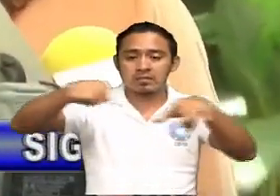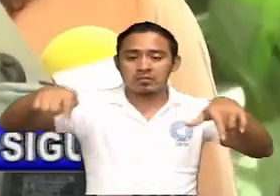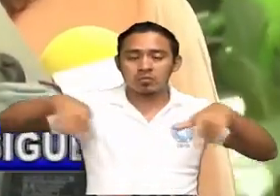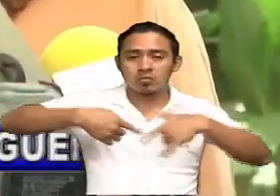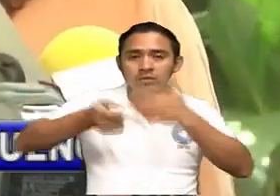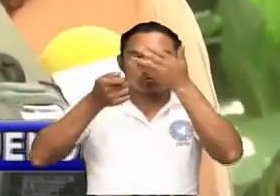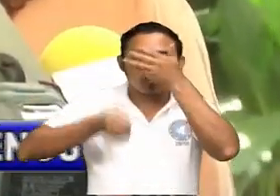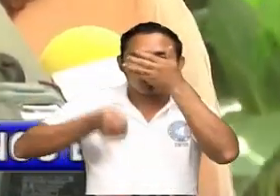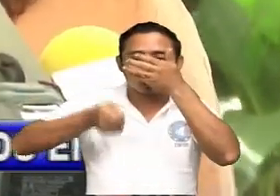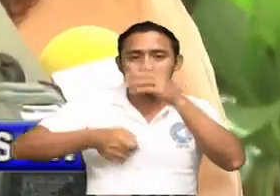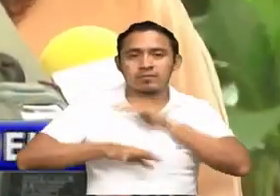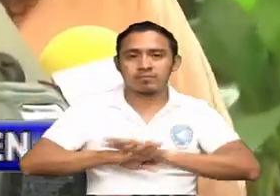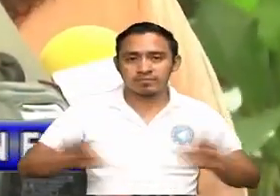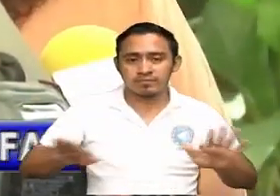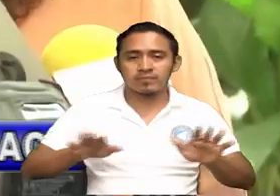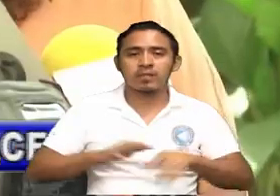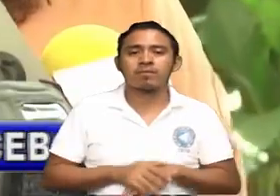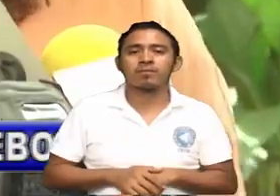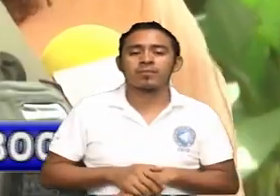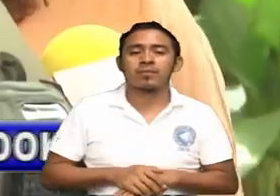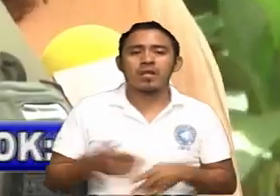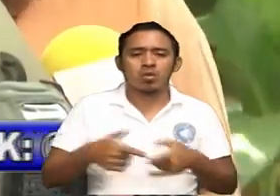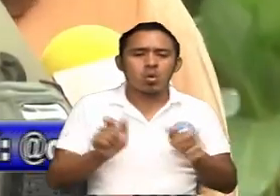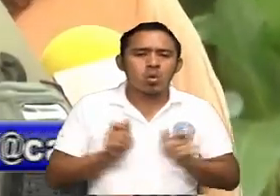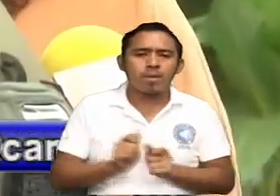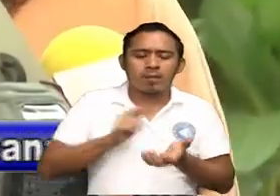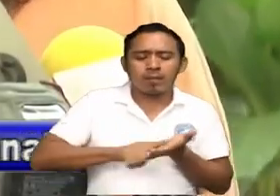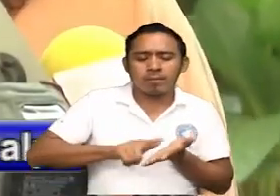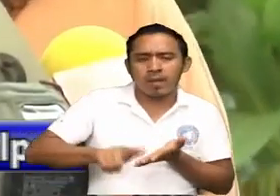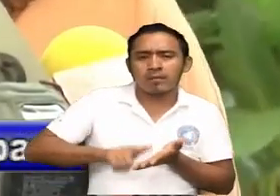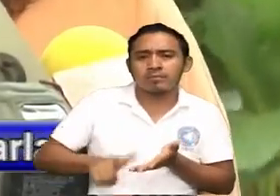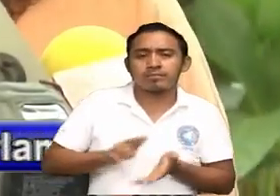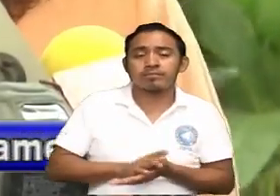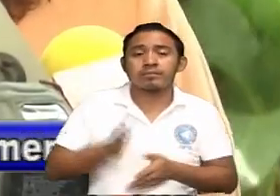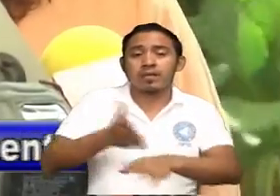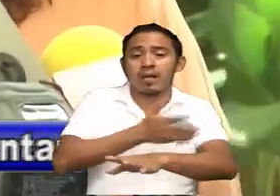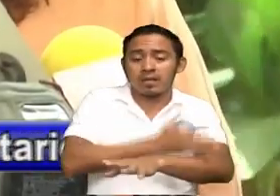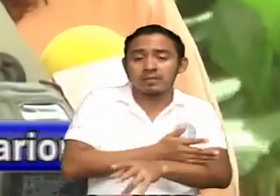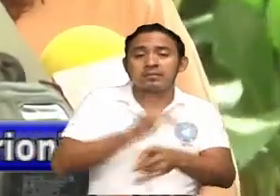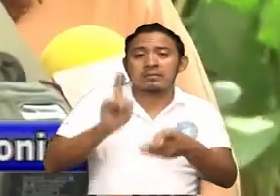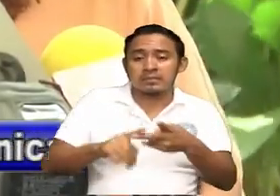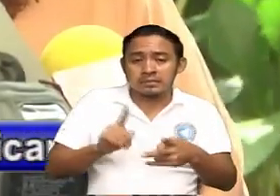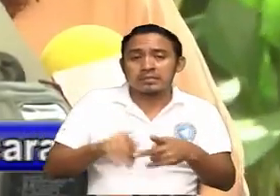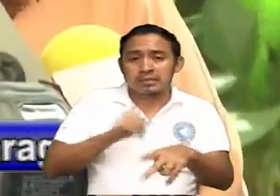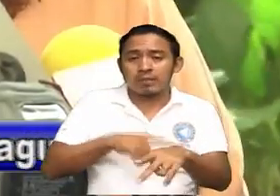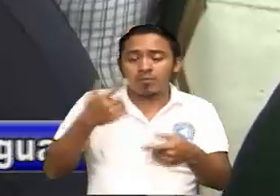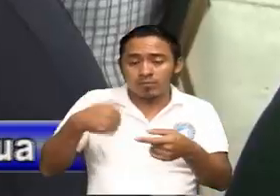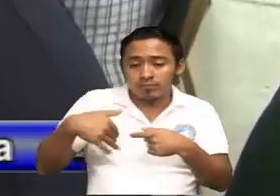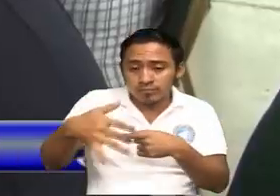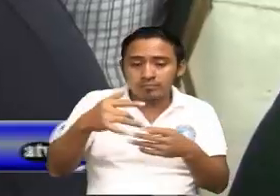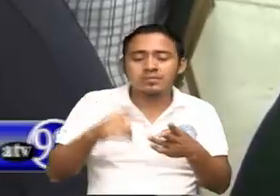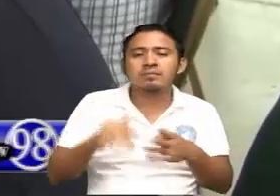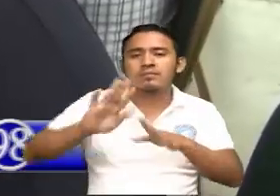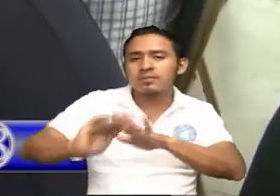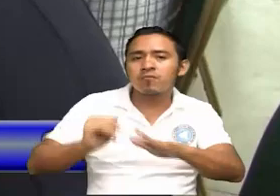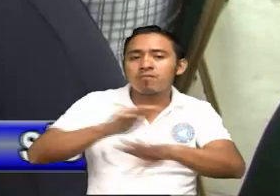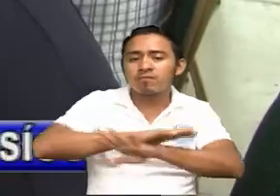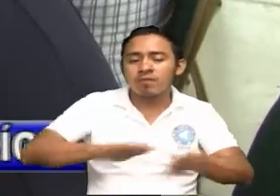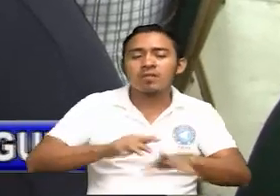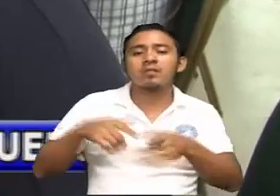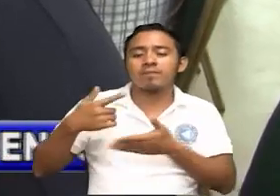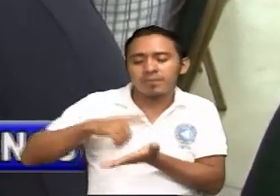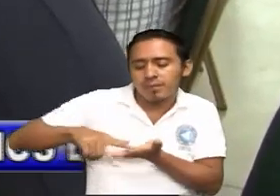están preparadas para la limpieza, como todos los años, antes, durante y después. Las